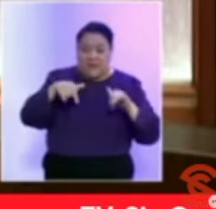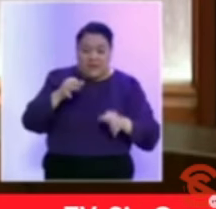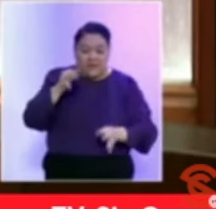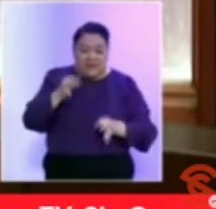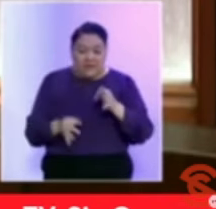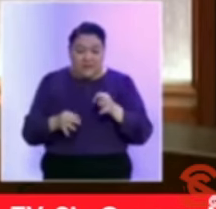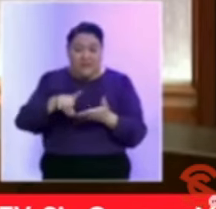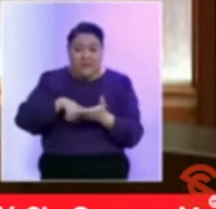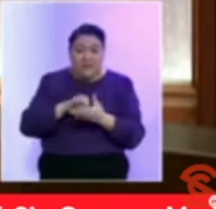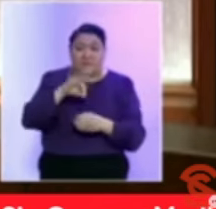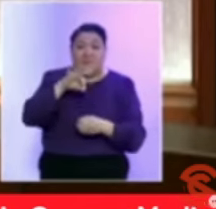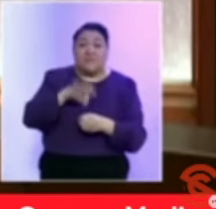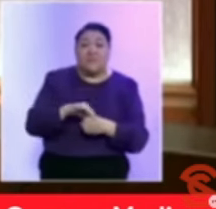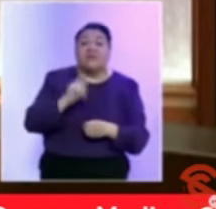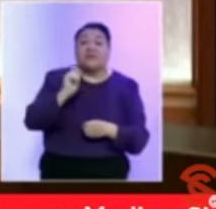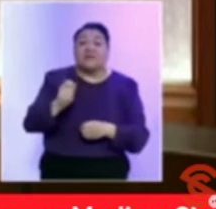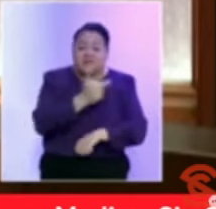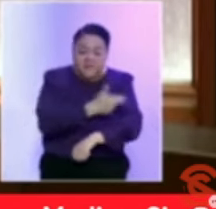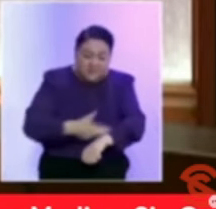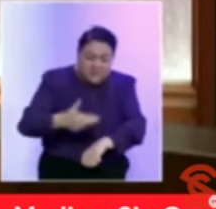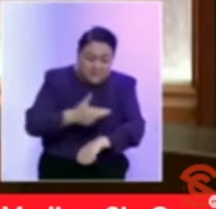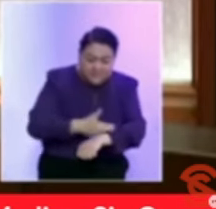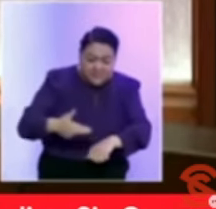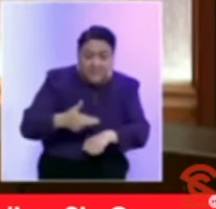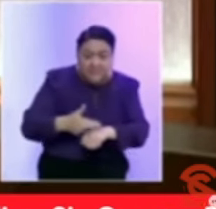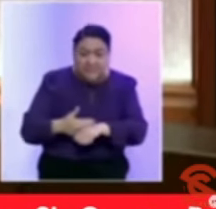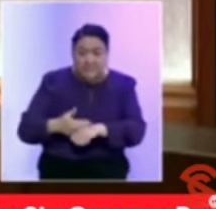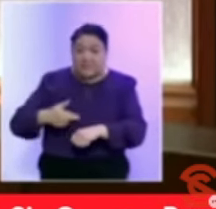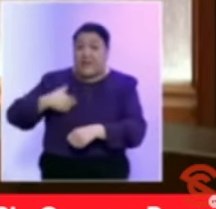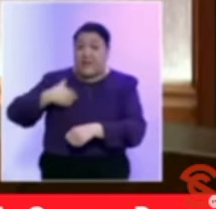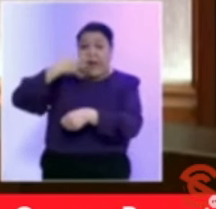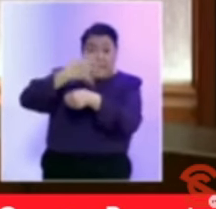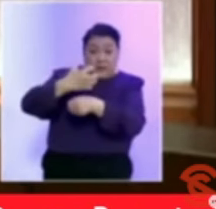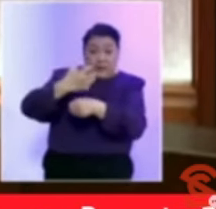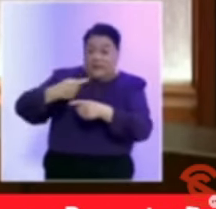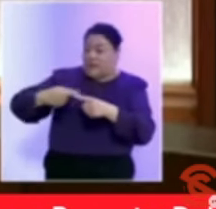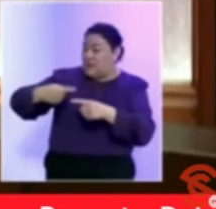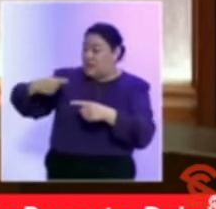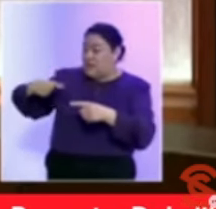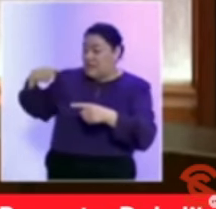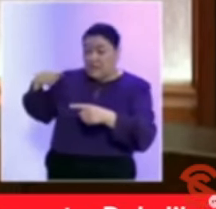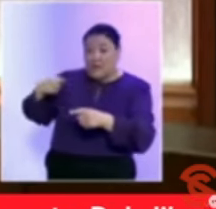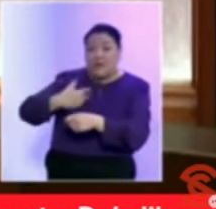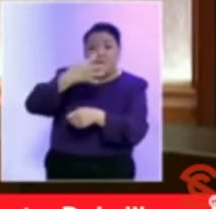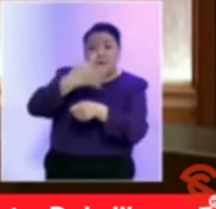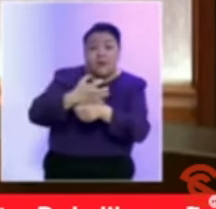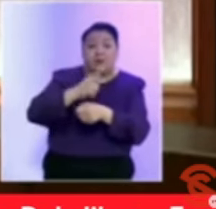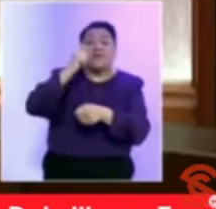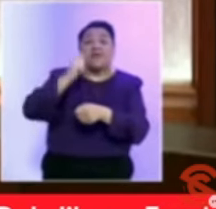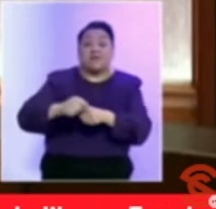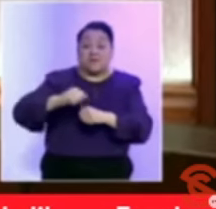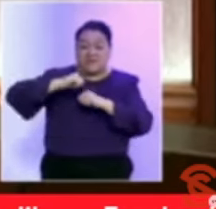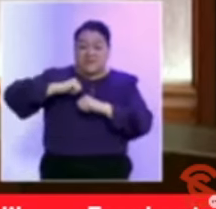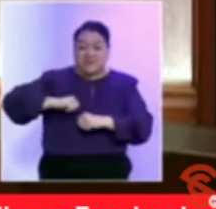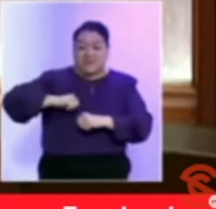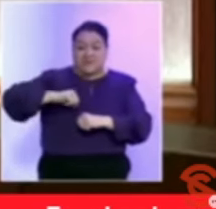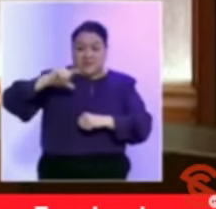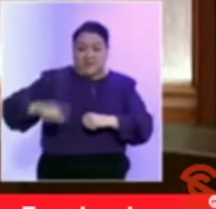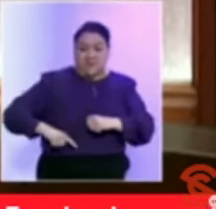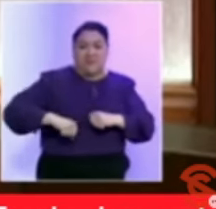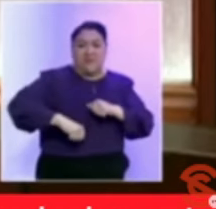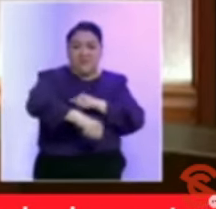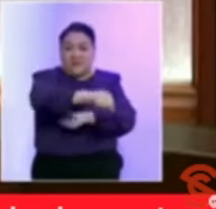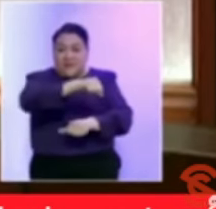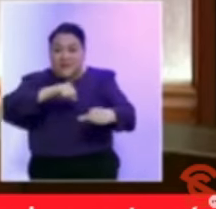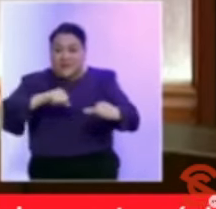electoral contribuye por quinta ocasión a la transmisión pacífica legal y